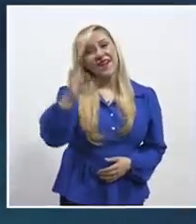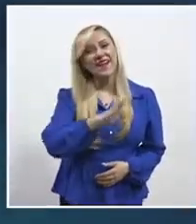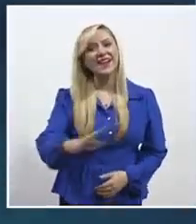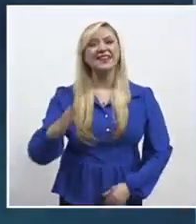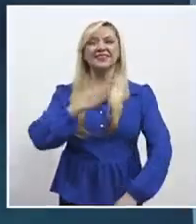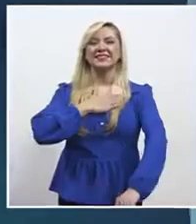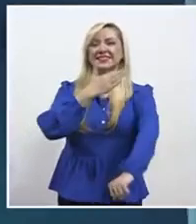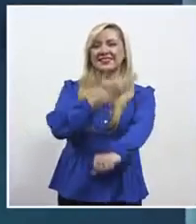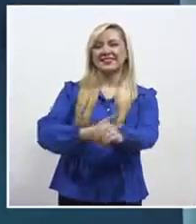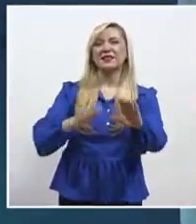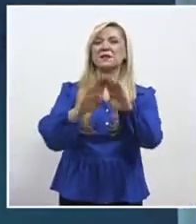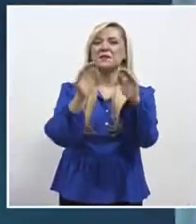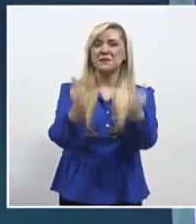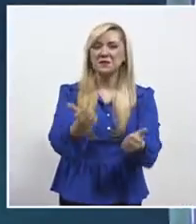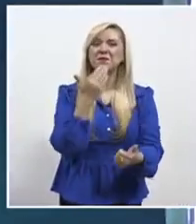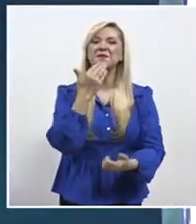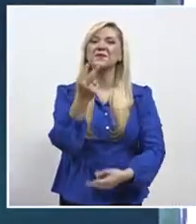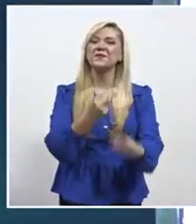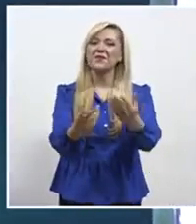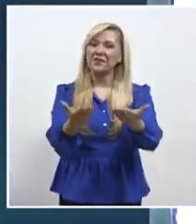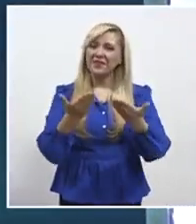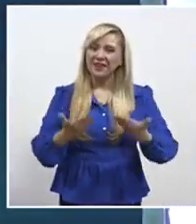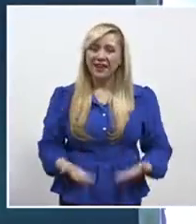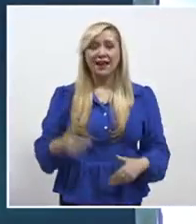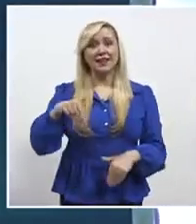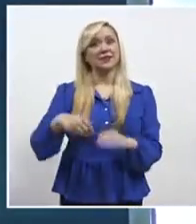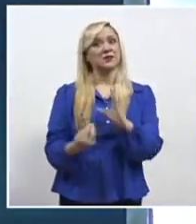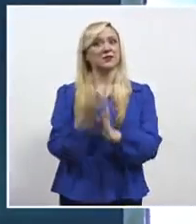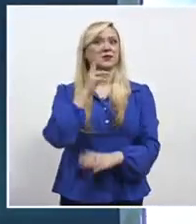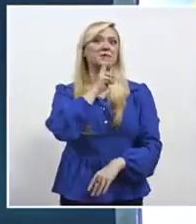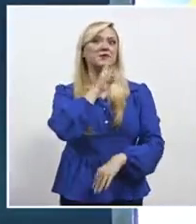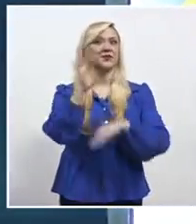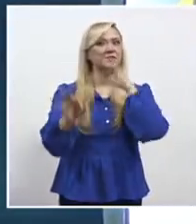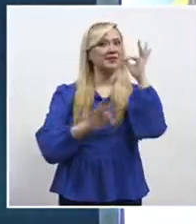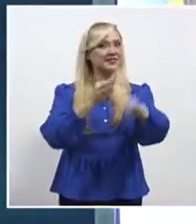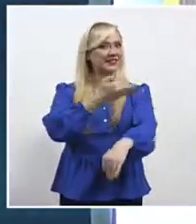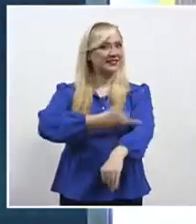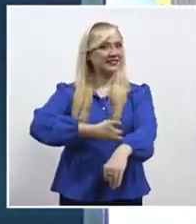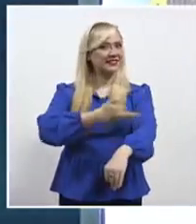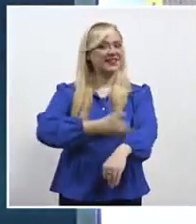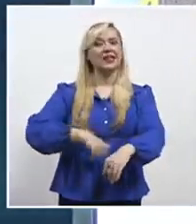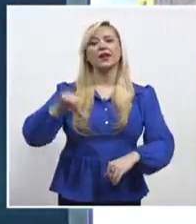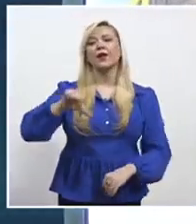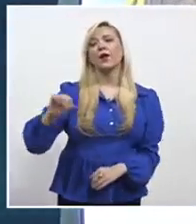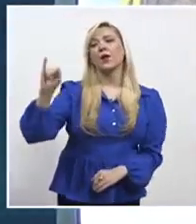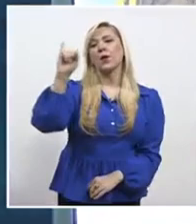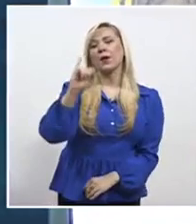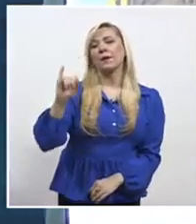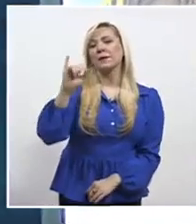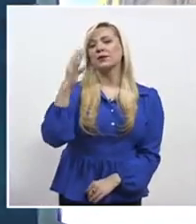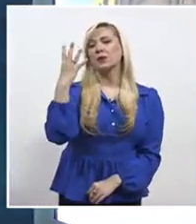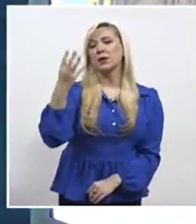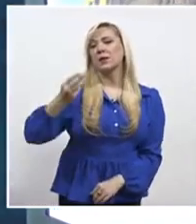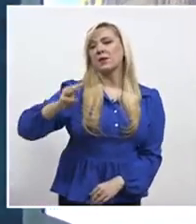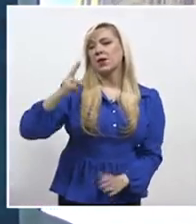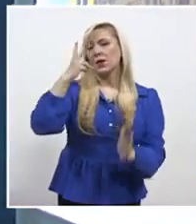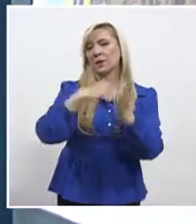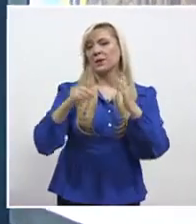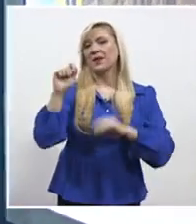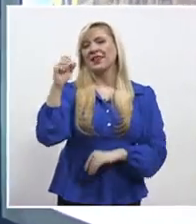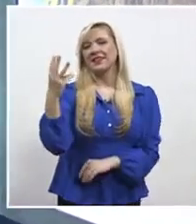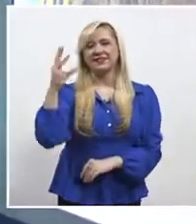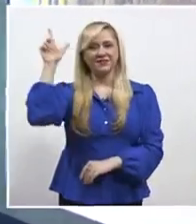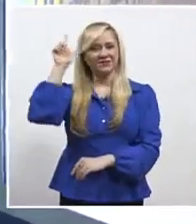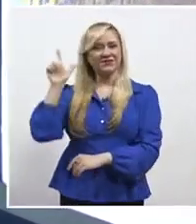Muy buenas tardes, les damos la más cordial bienvenida a este nuevo espacio de noticias, corte informativo, hoy que es jueves 4 de mayo de 2023. Soy Lorena Sánchez